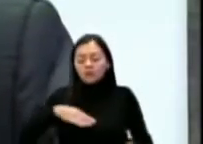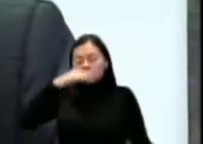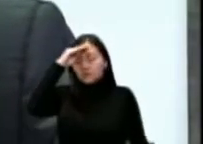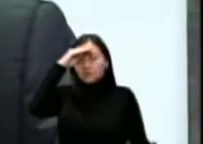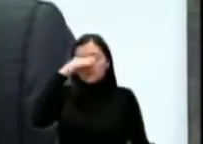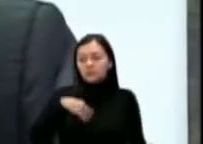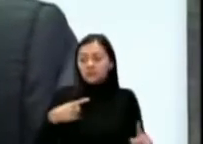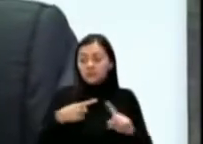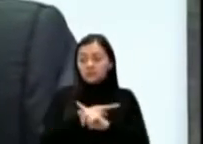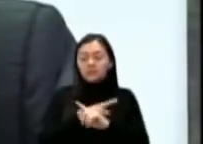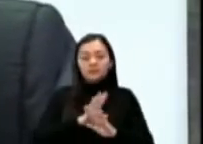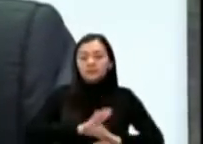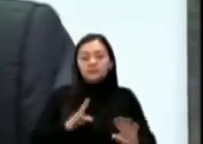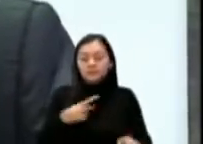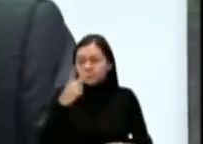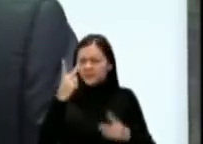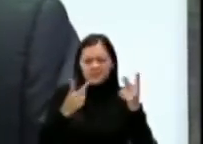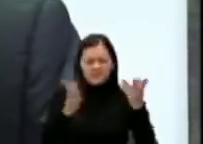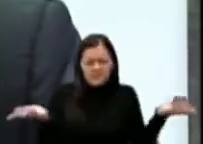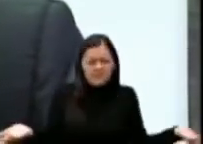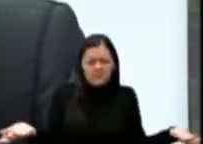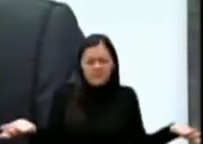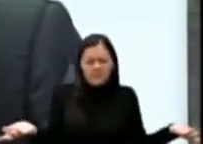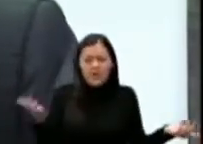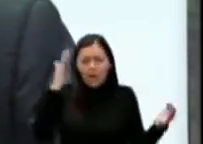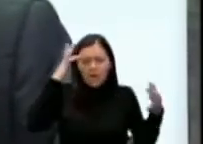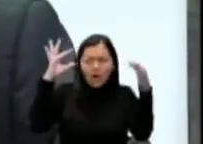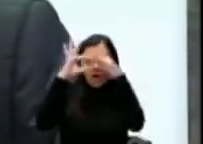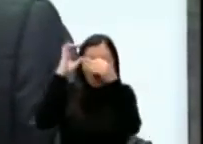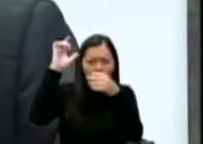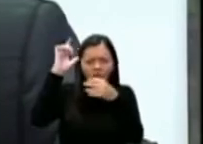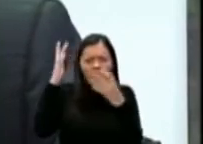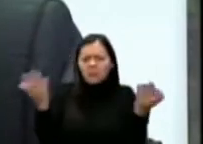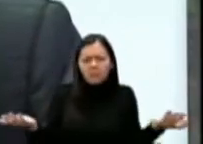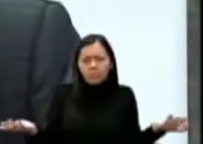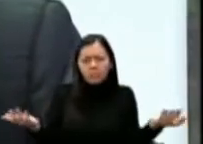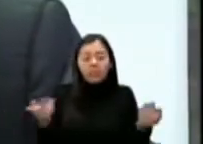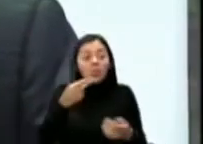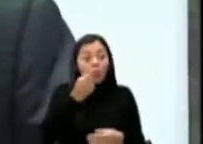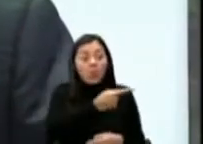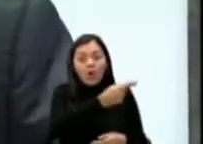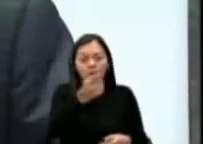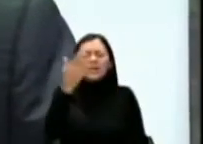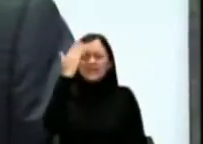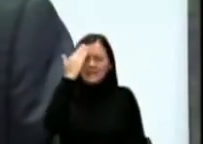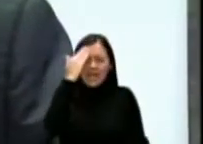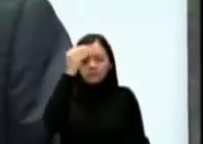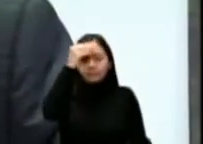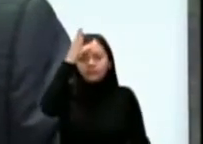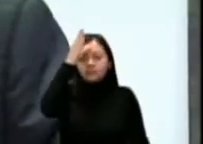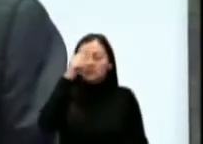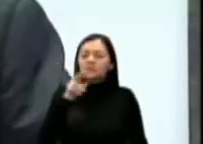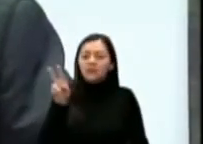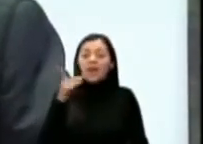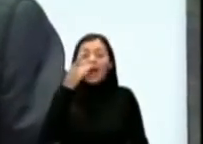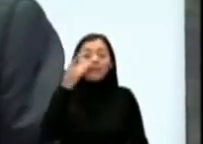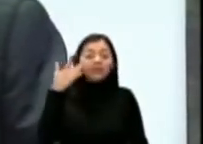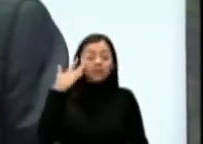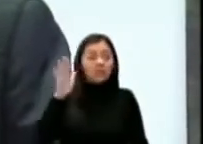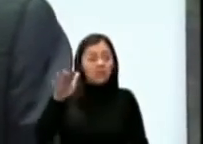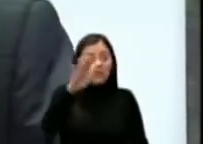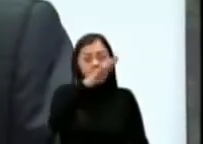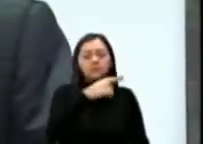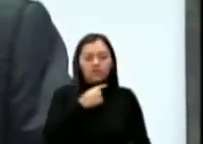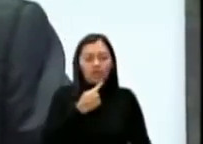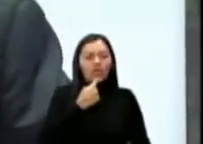horizonte cualquier norte cualquier coherencia nuestro pueblo es muy sabio muy intuitivo decirle al pueblo amazónico que aquello un